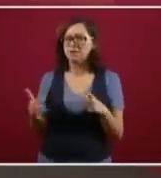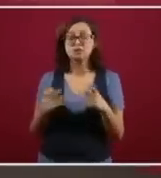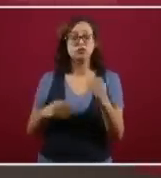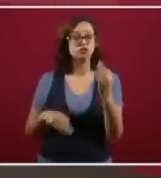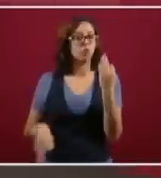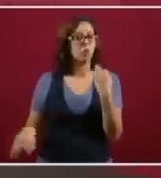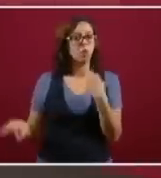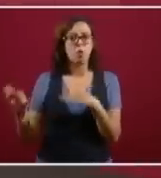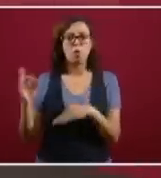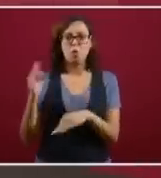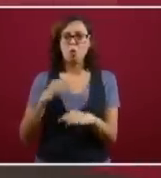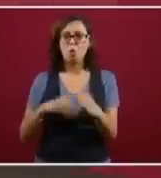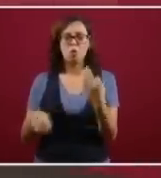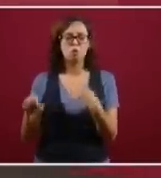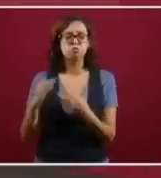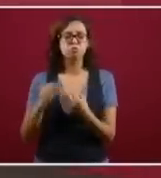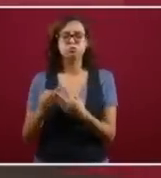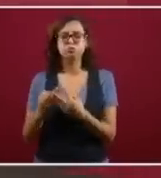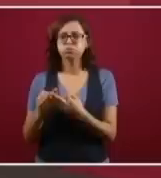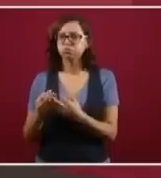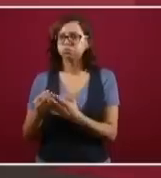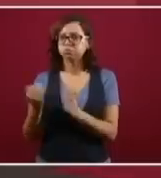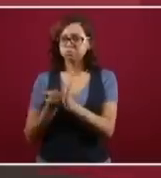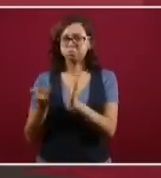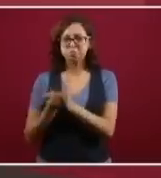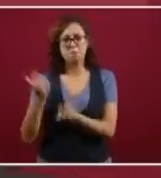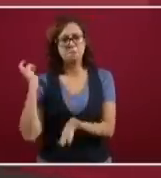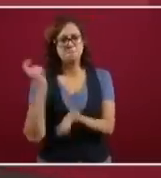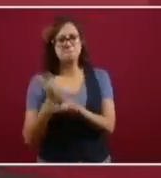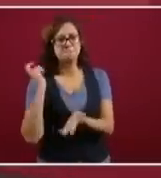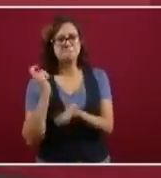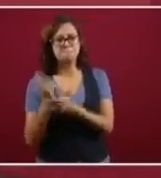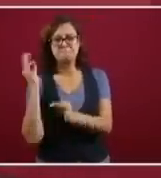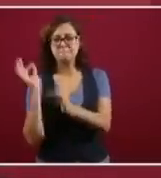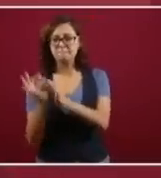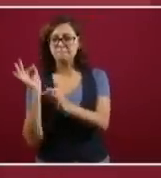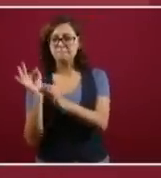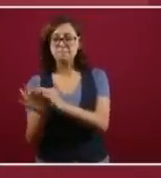todos, y una élite